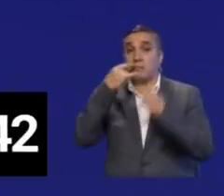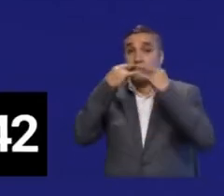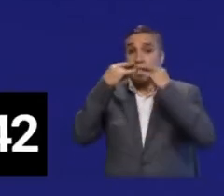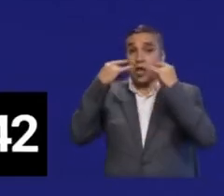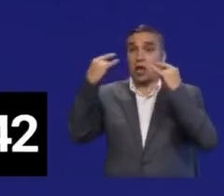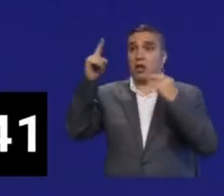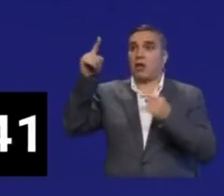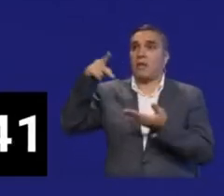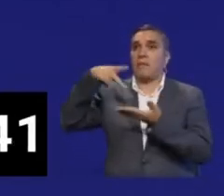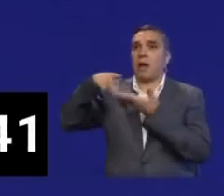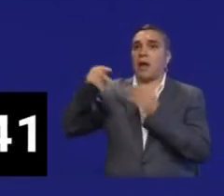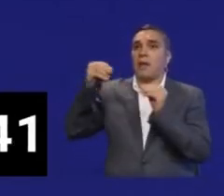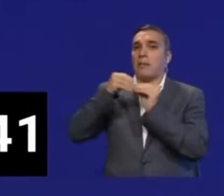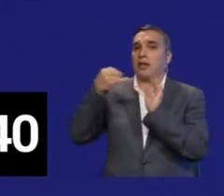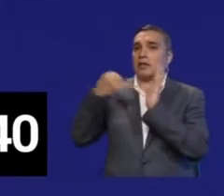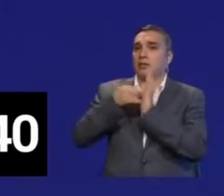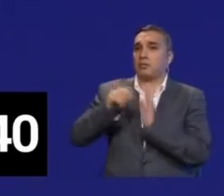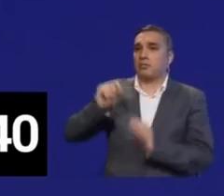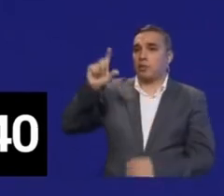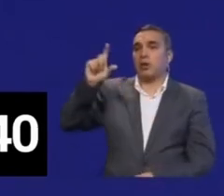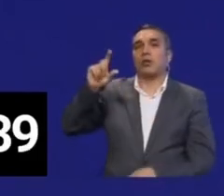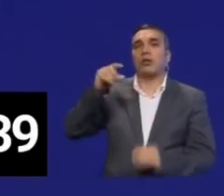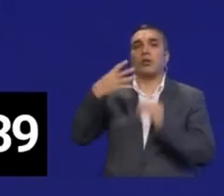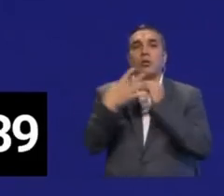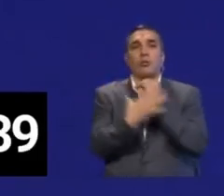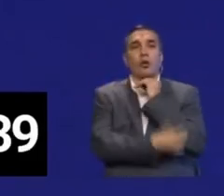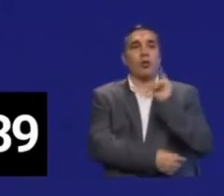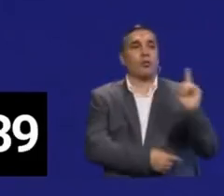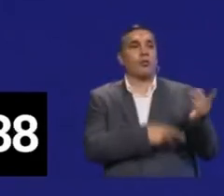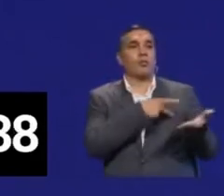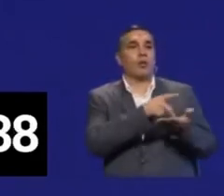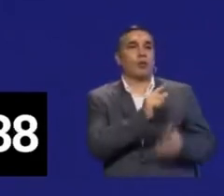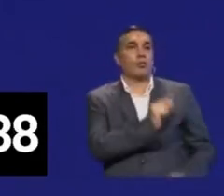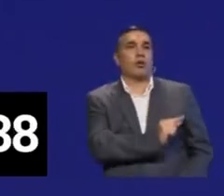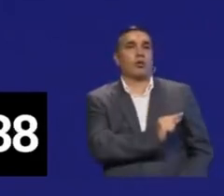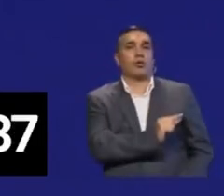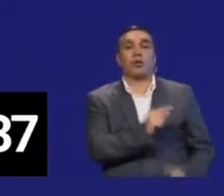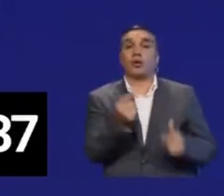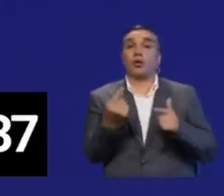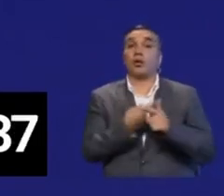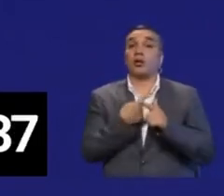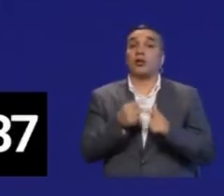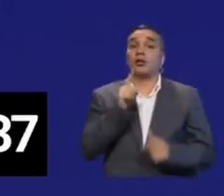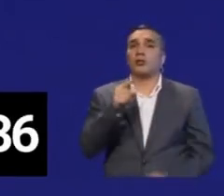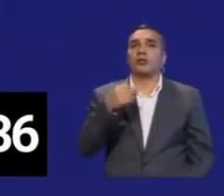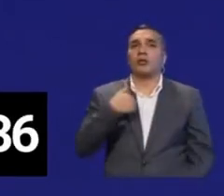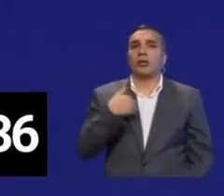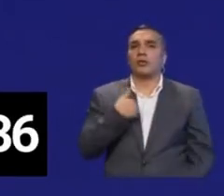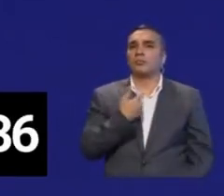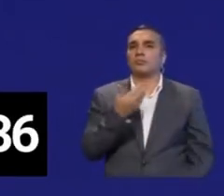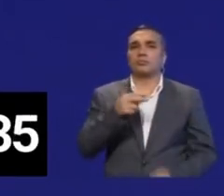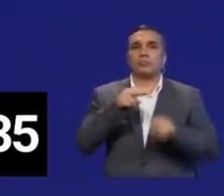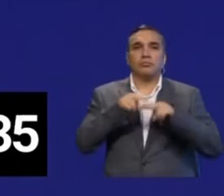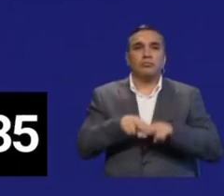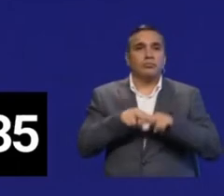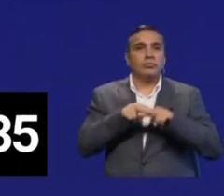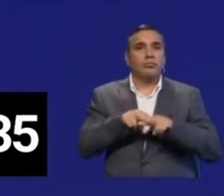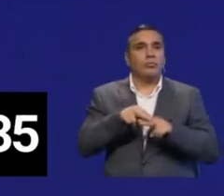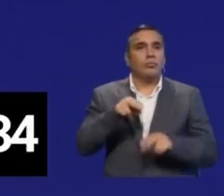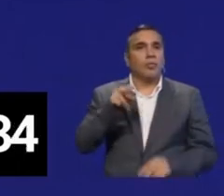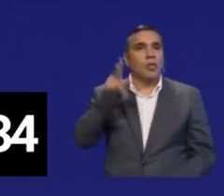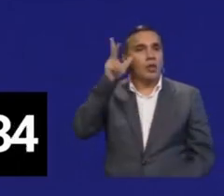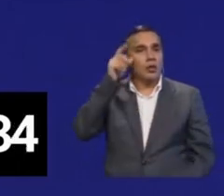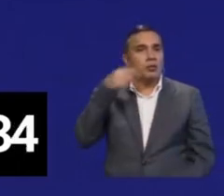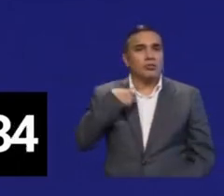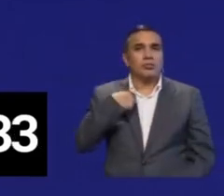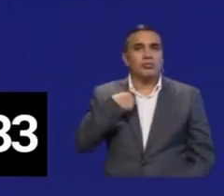más paguen, los que menos tienen, los que menos o nada paguen. Y en ese sentido, tenemos que revisar, creo yo, la carta